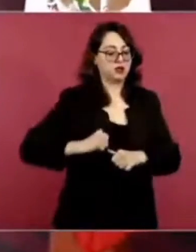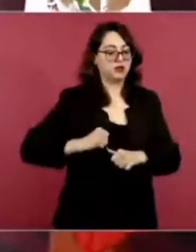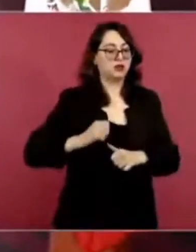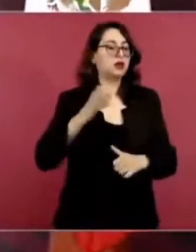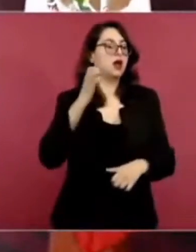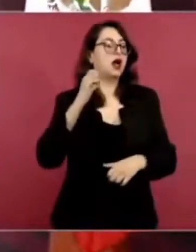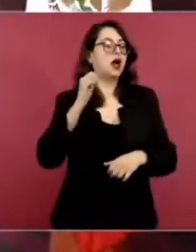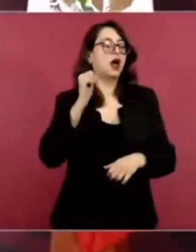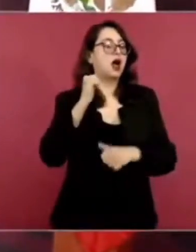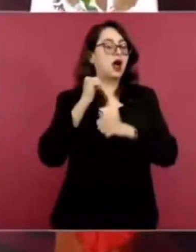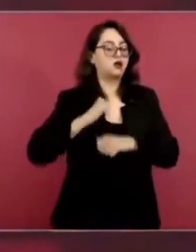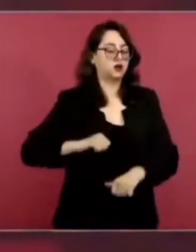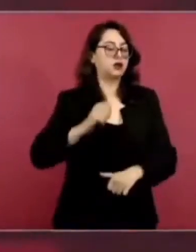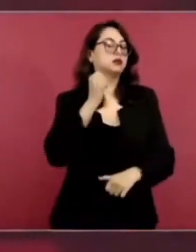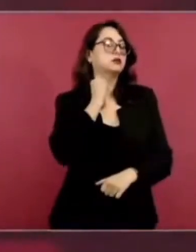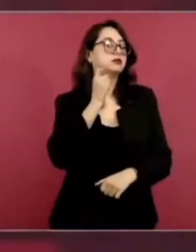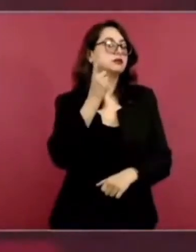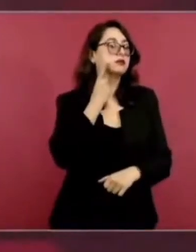elija también